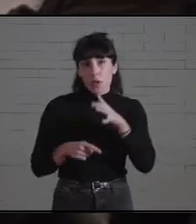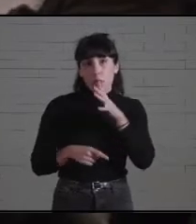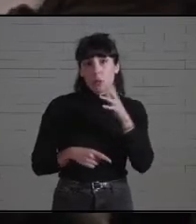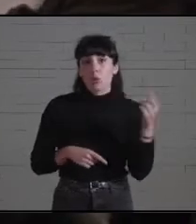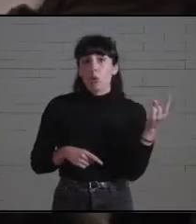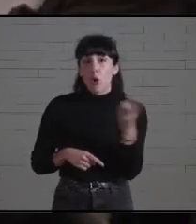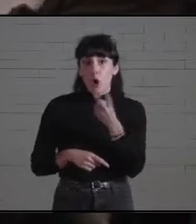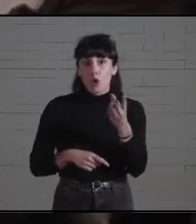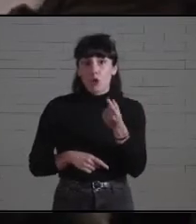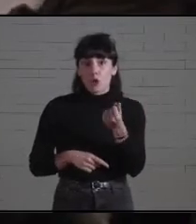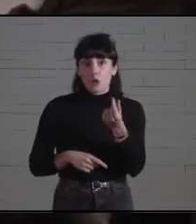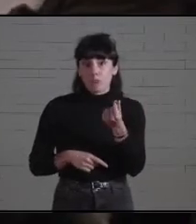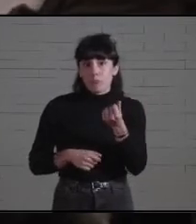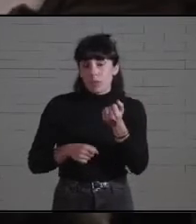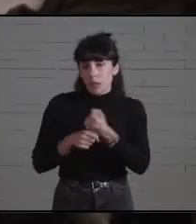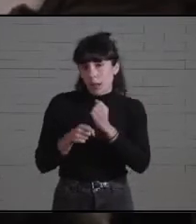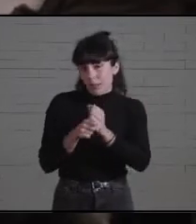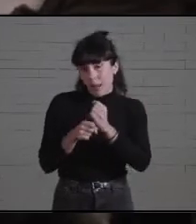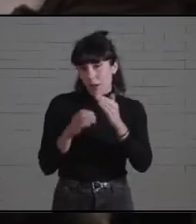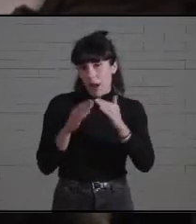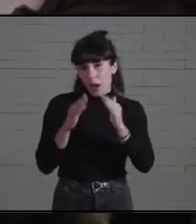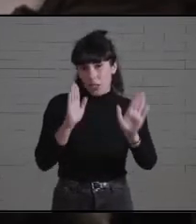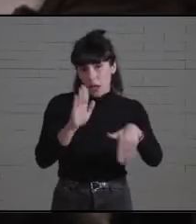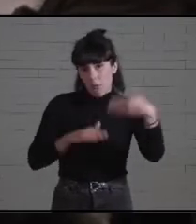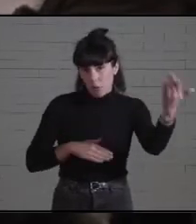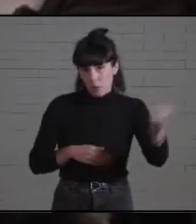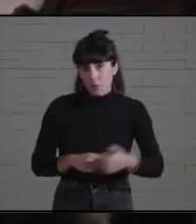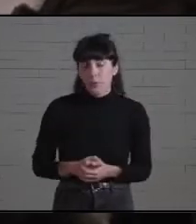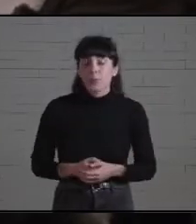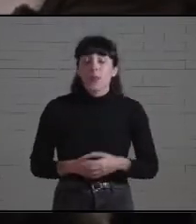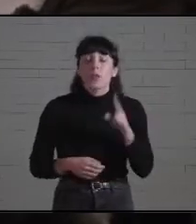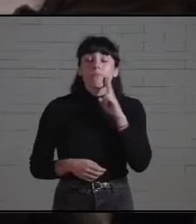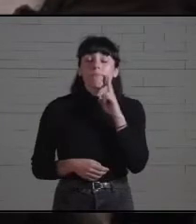trabajo remunerado. Bueno, pues lo que podemos ver es,